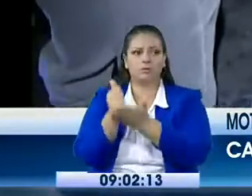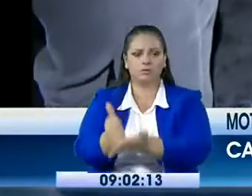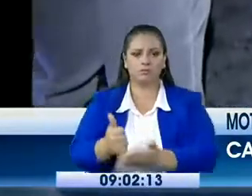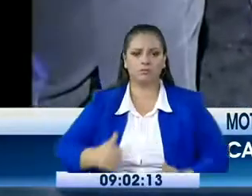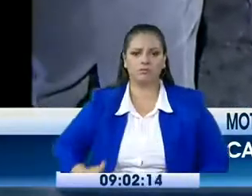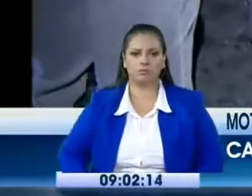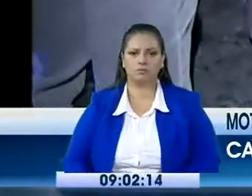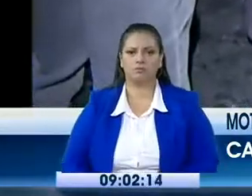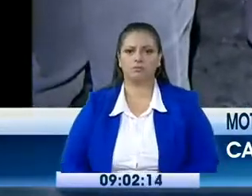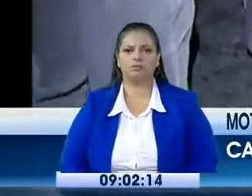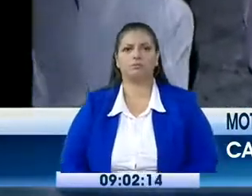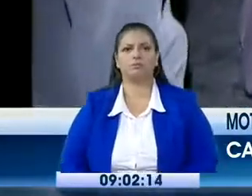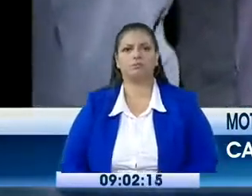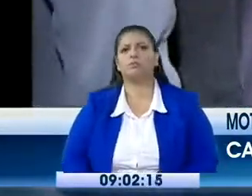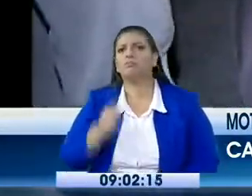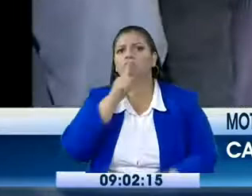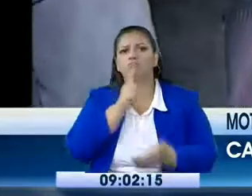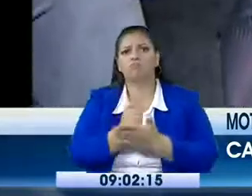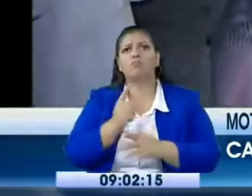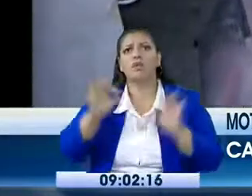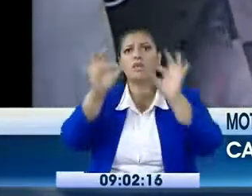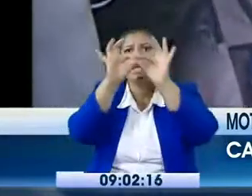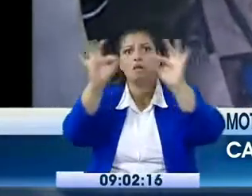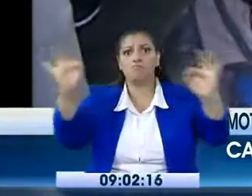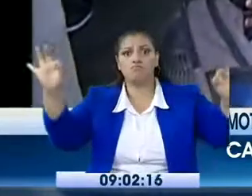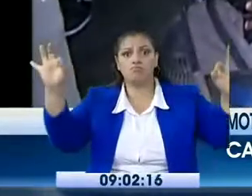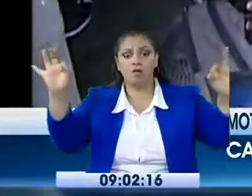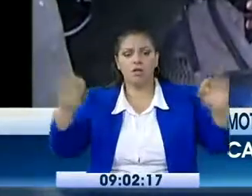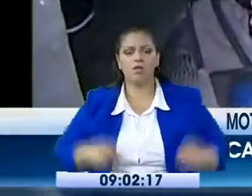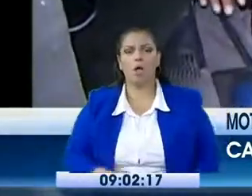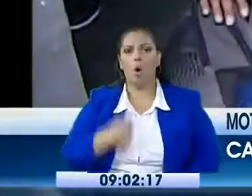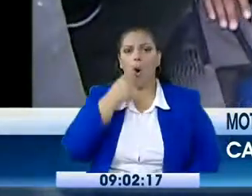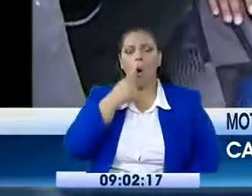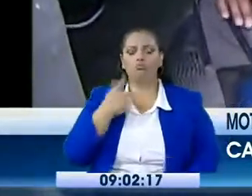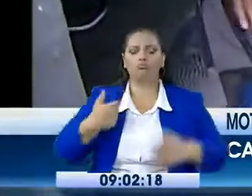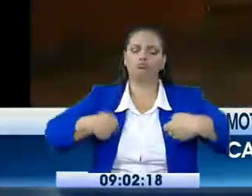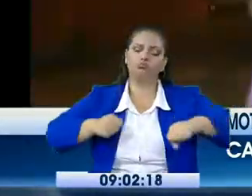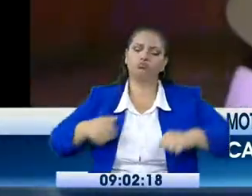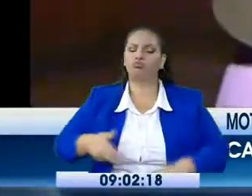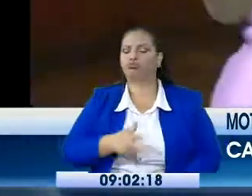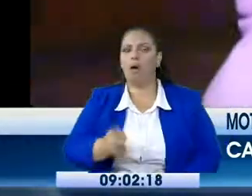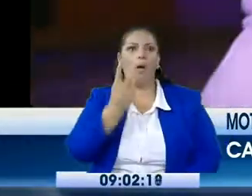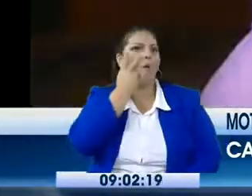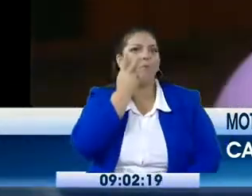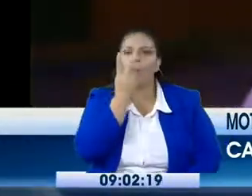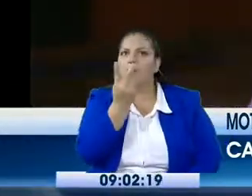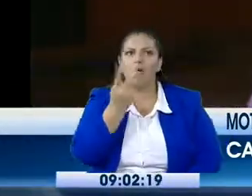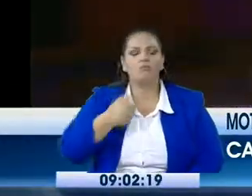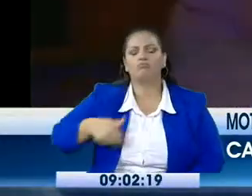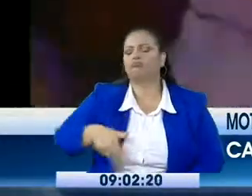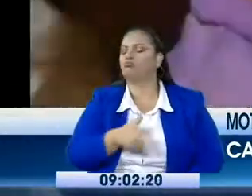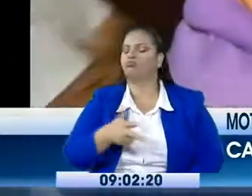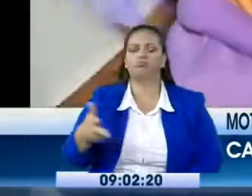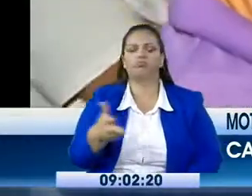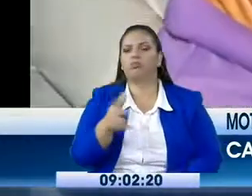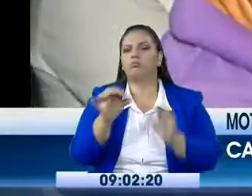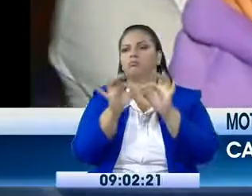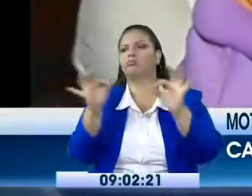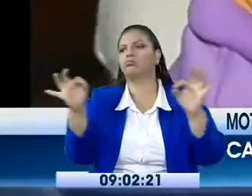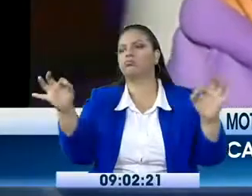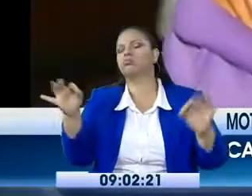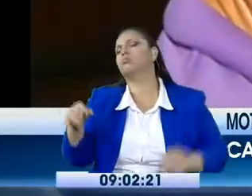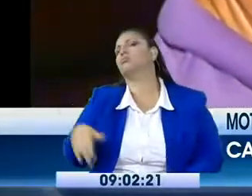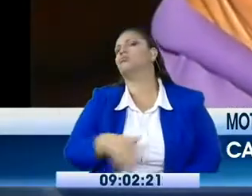motorizado. El cable está arrancado allá. Mande. El cable está por ahí. Allá está. Está arrancado. Vino un carro